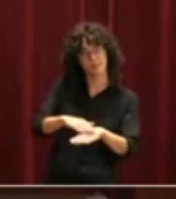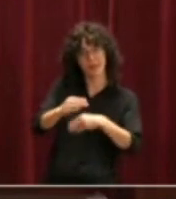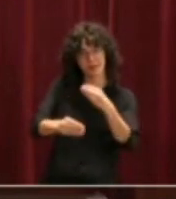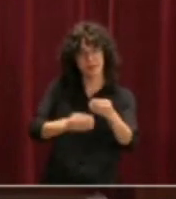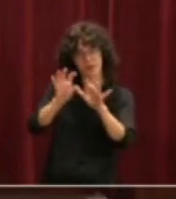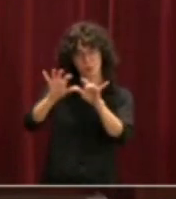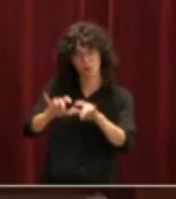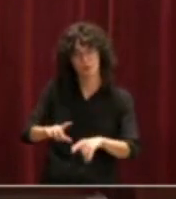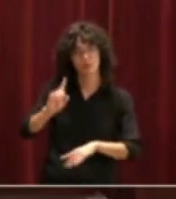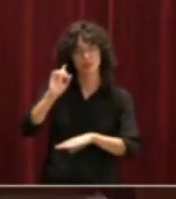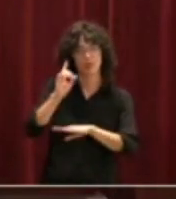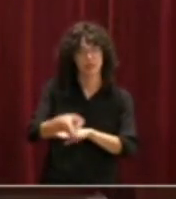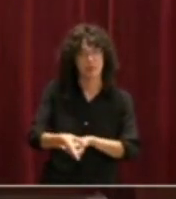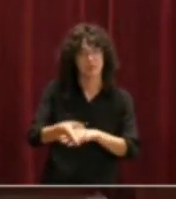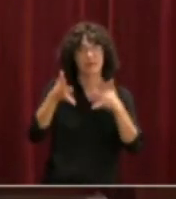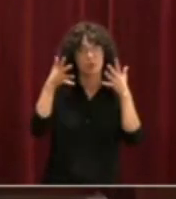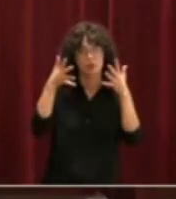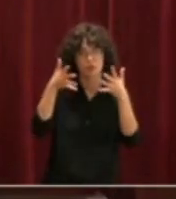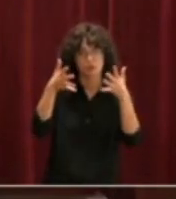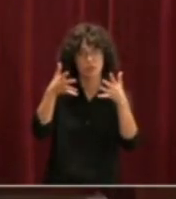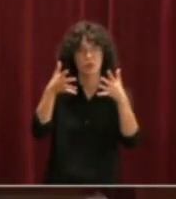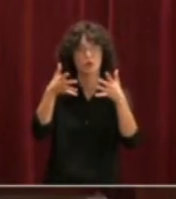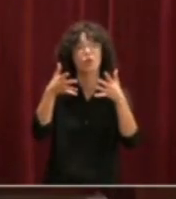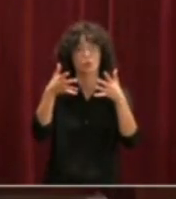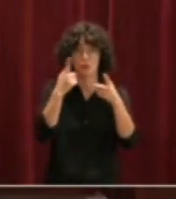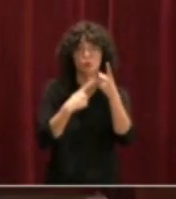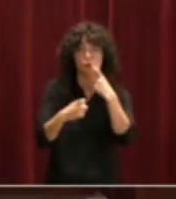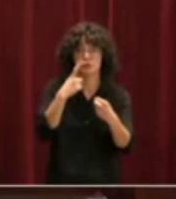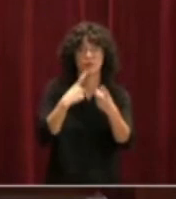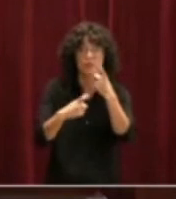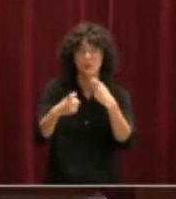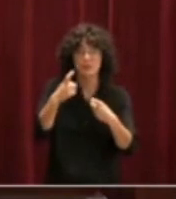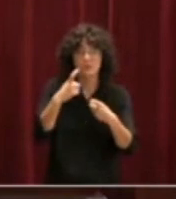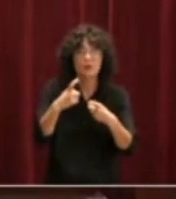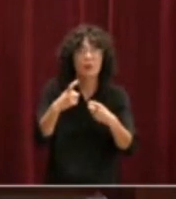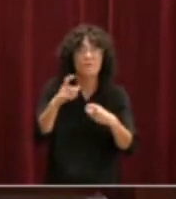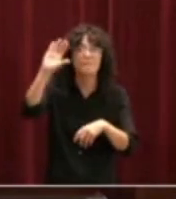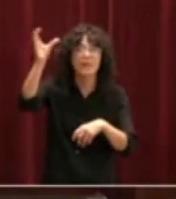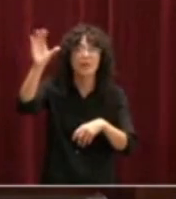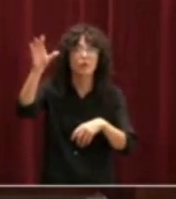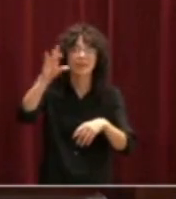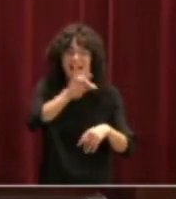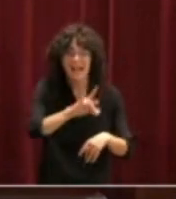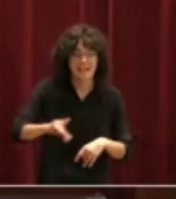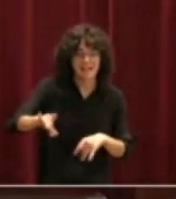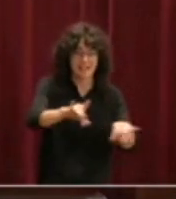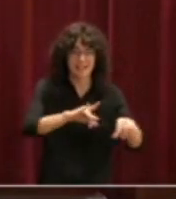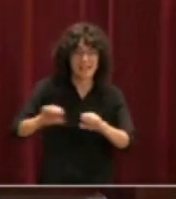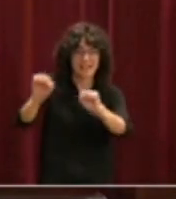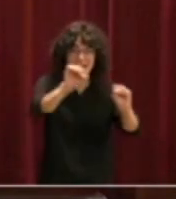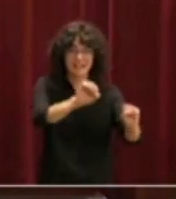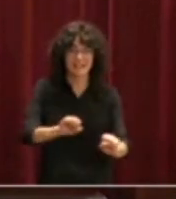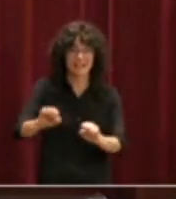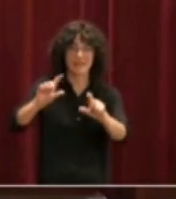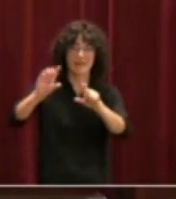Consejo consultivo antes de aprobar la ley menorca reserva de la biosfera se negaron a ello y ahora quiere usted que